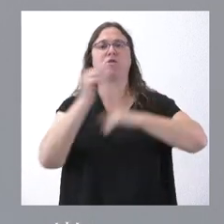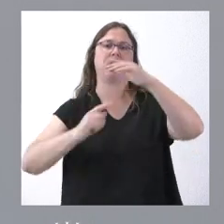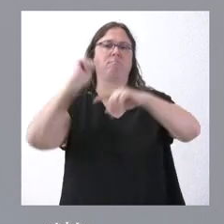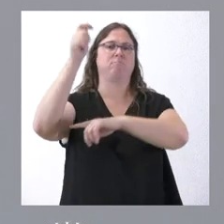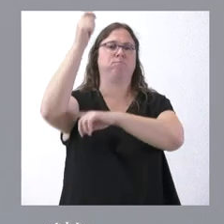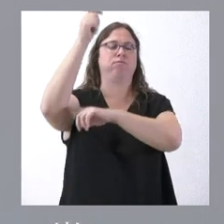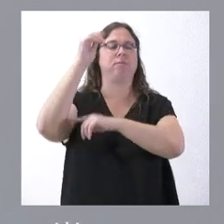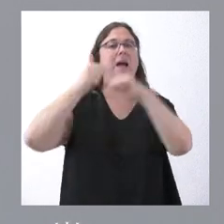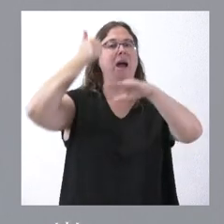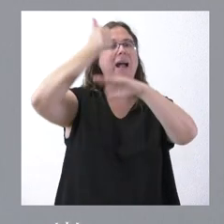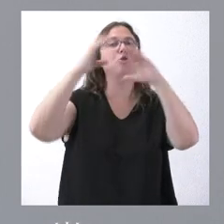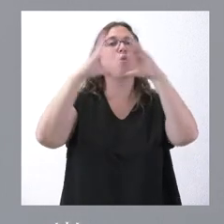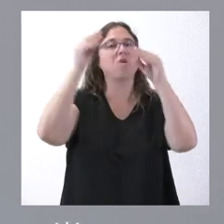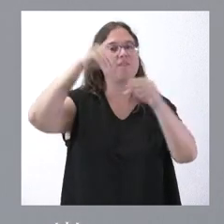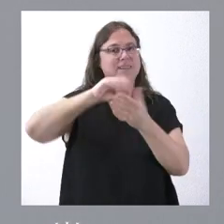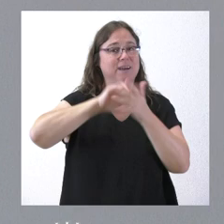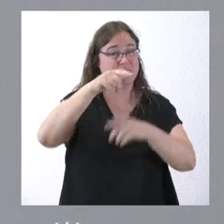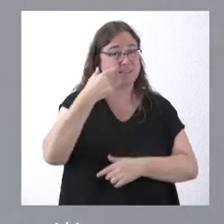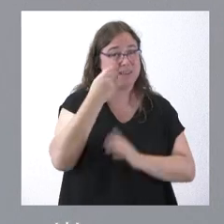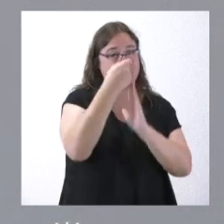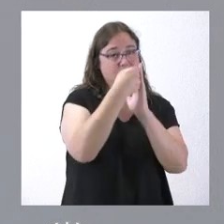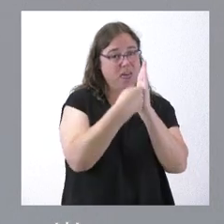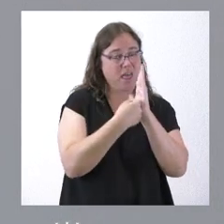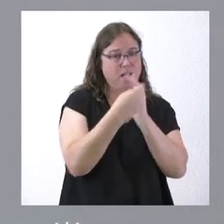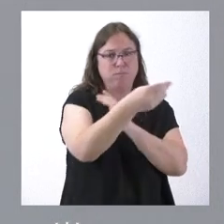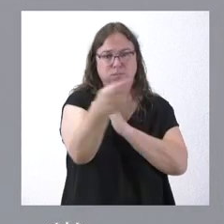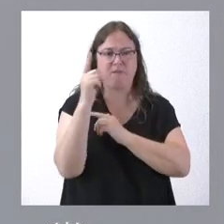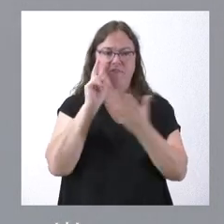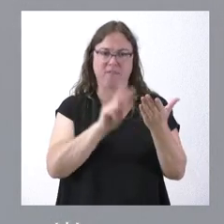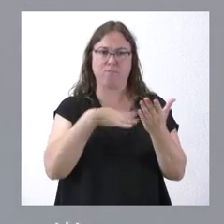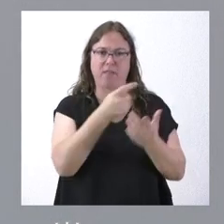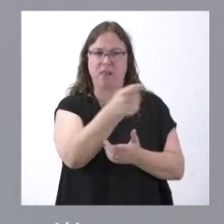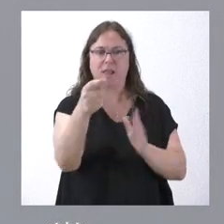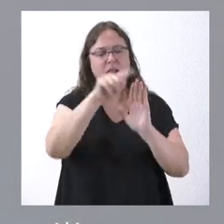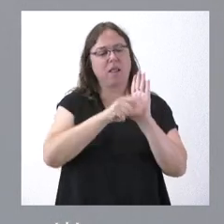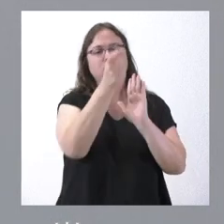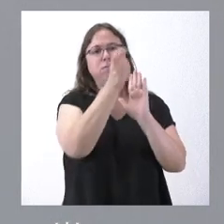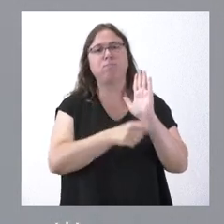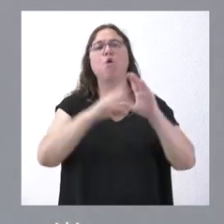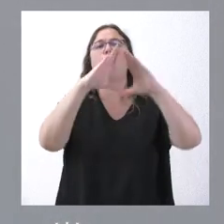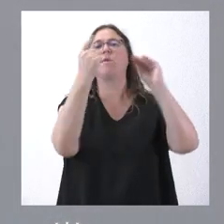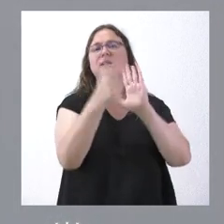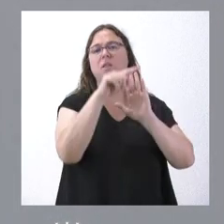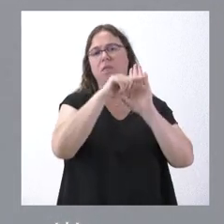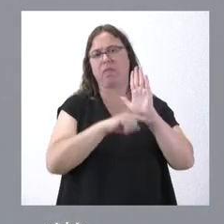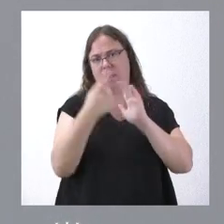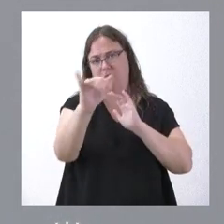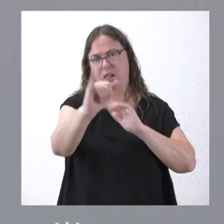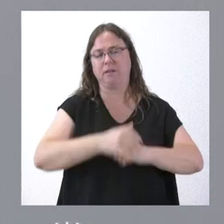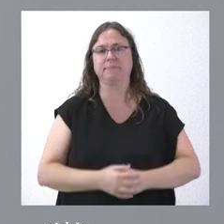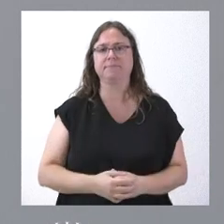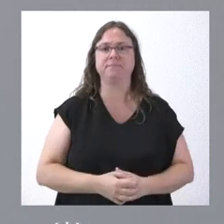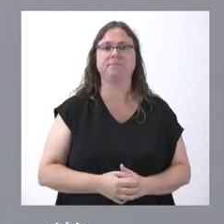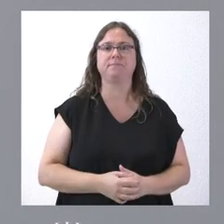de Castilla y León. Tienen ustedes la distribución de las cuantías que corresponde a cada una de las universidades en los términos que vienen en el